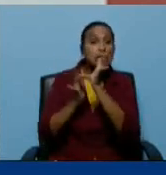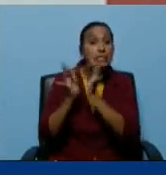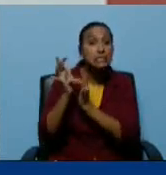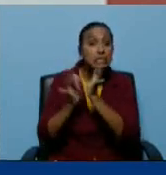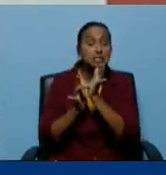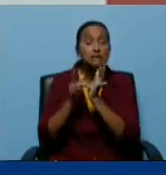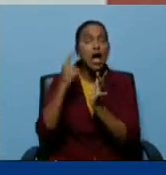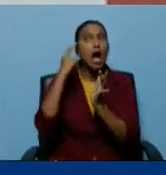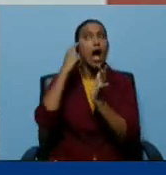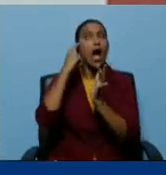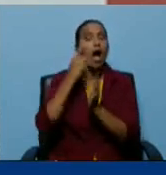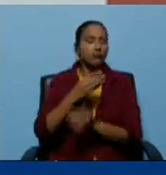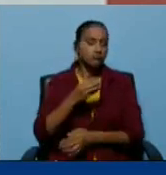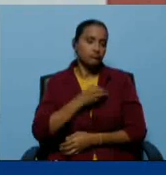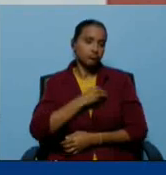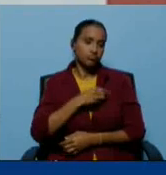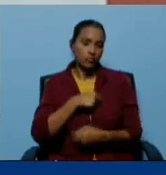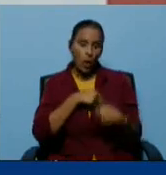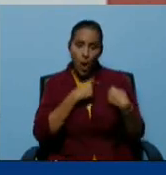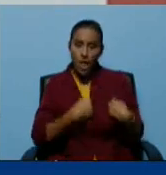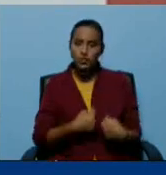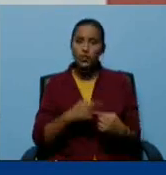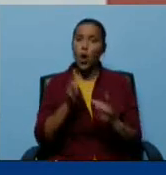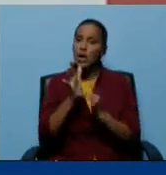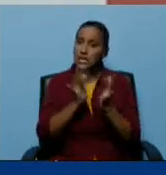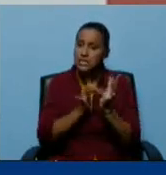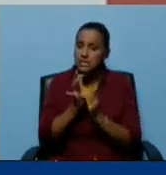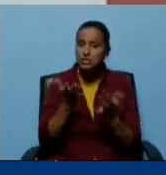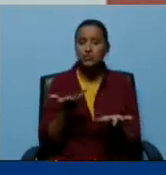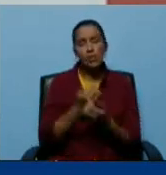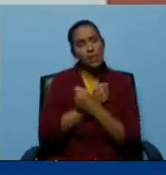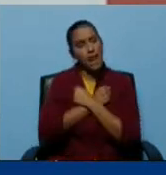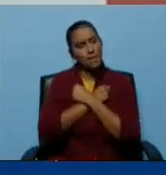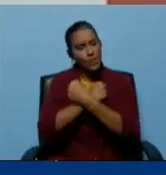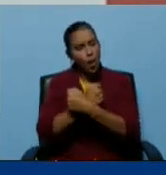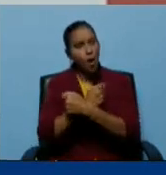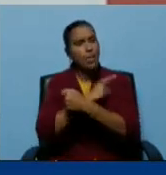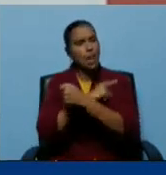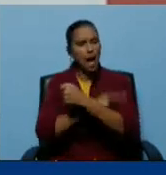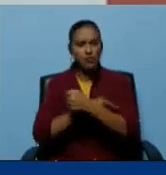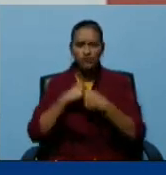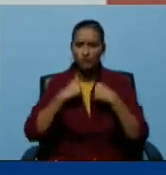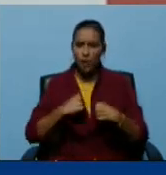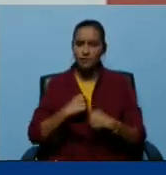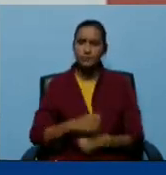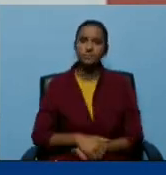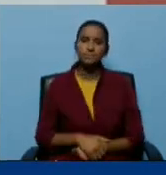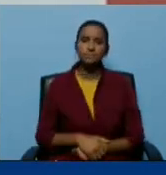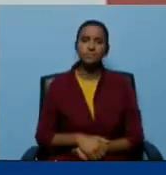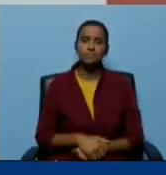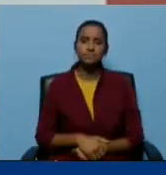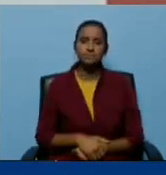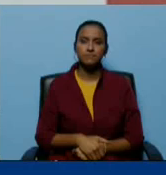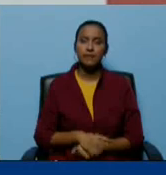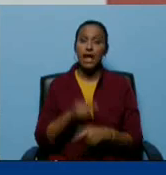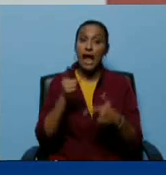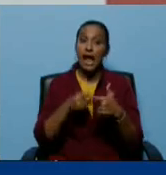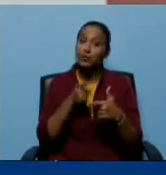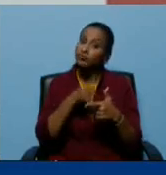Construye desde el bien. Es la fuerza que puede verdaderamente sanar,